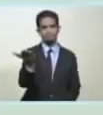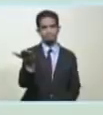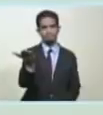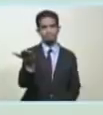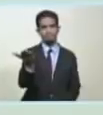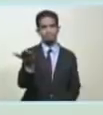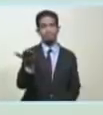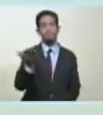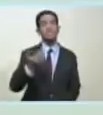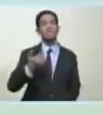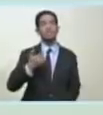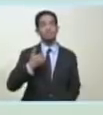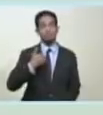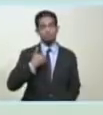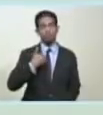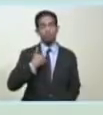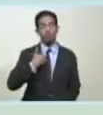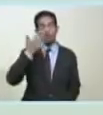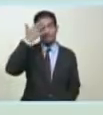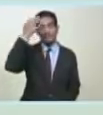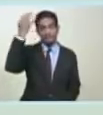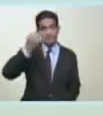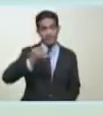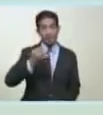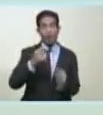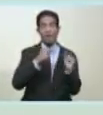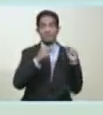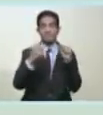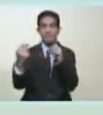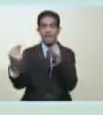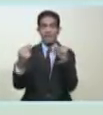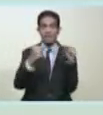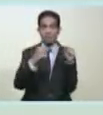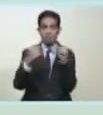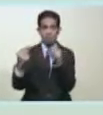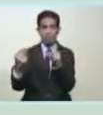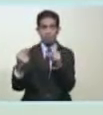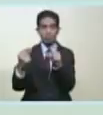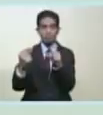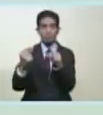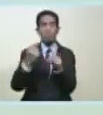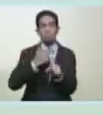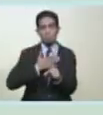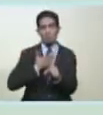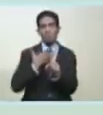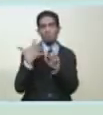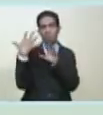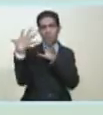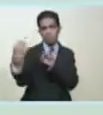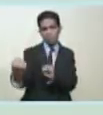Creo en la palabra, creo en el diálogo, creo en el entendimiento.